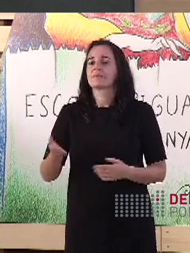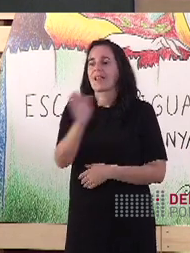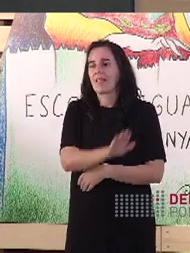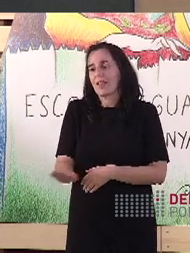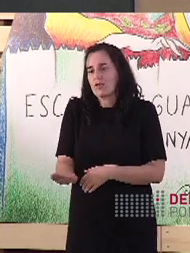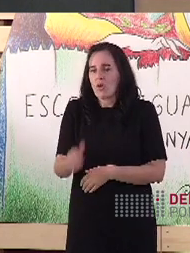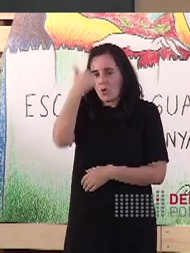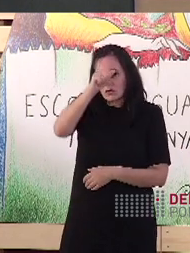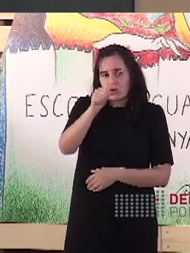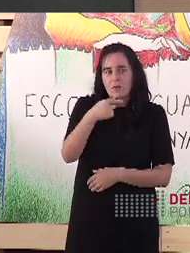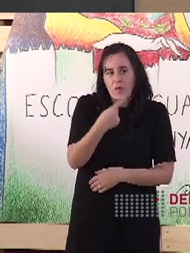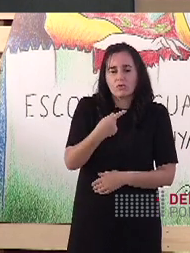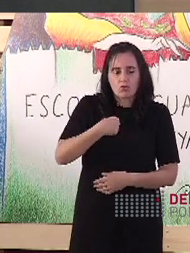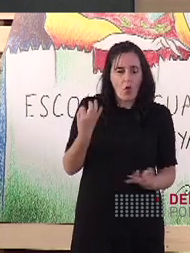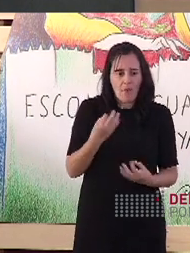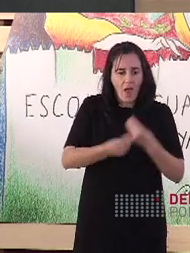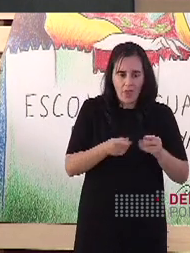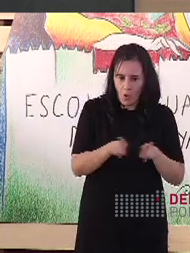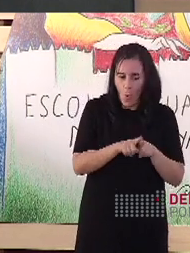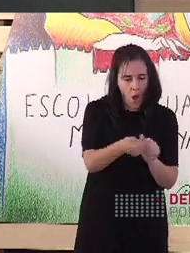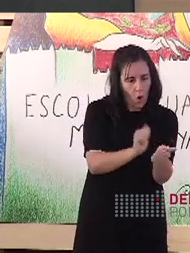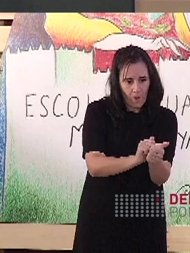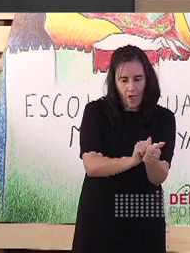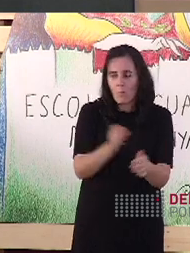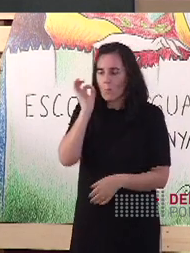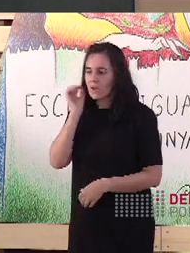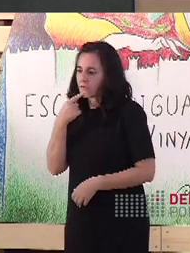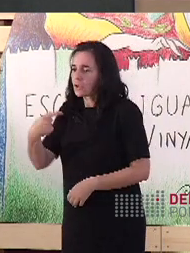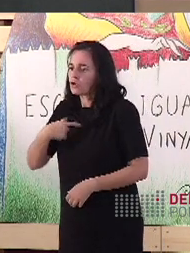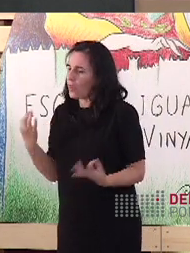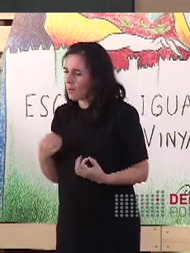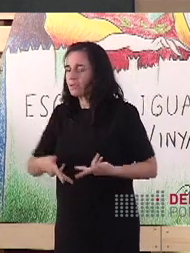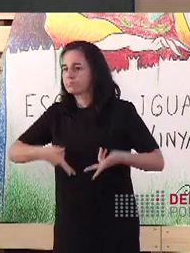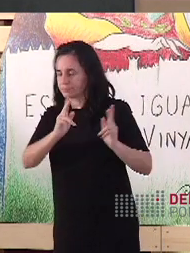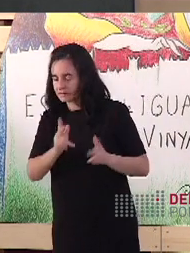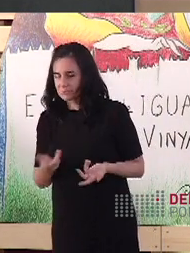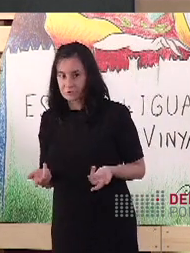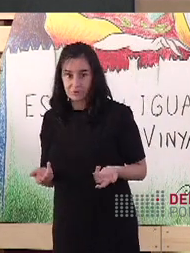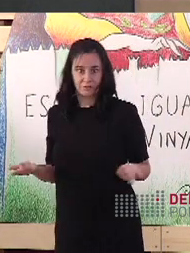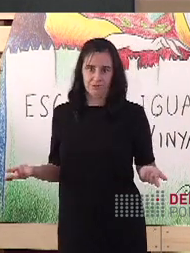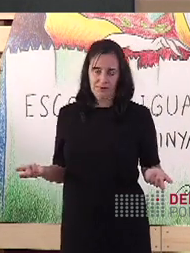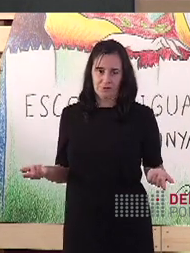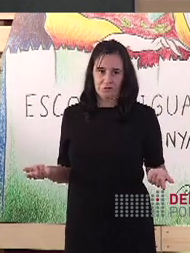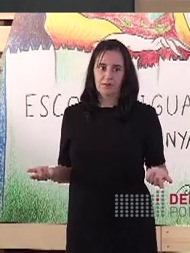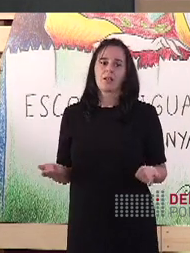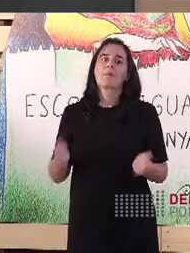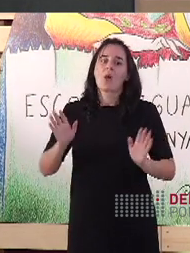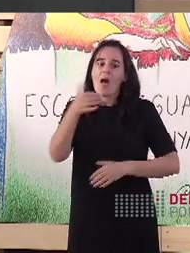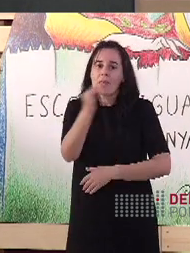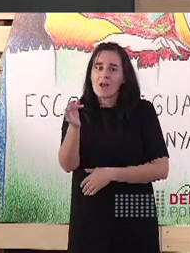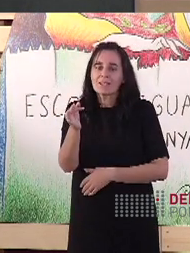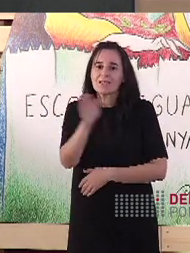y ellas, que eso es lo que tienen que dejarse hacer. Pero además es muy interesante porque los niños también saben que el porno está hecho para